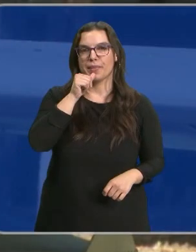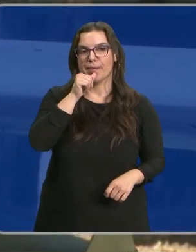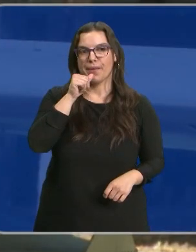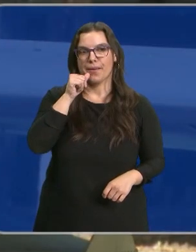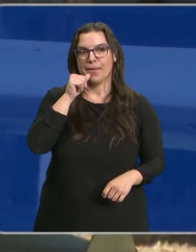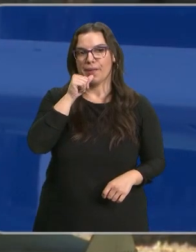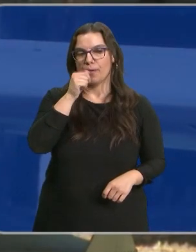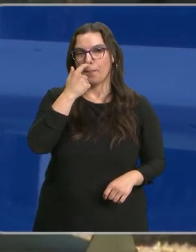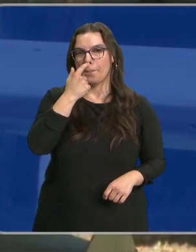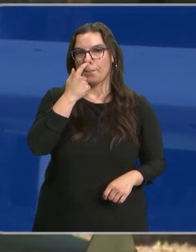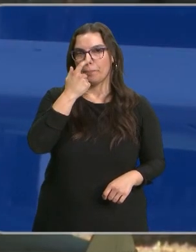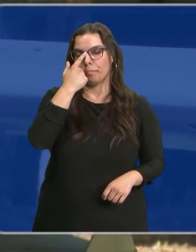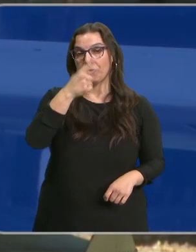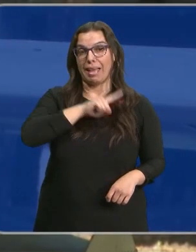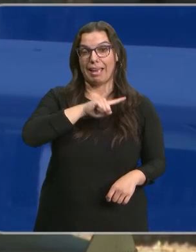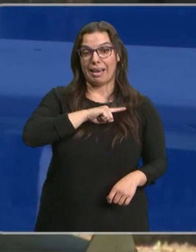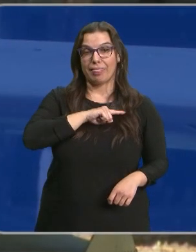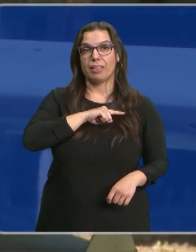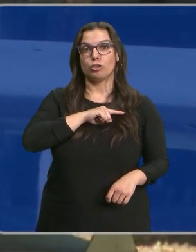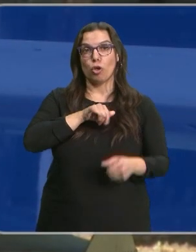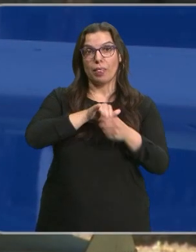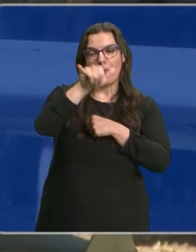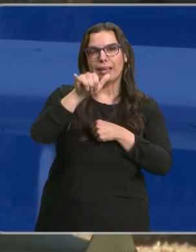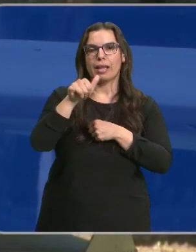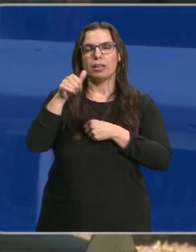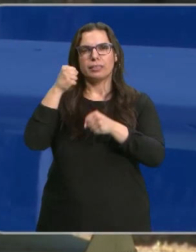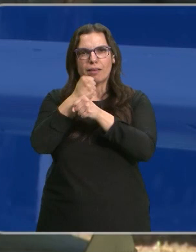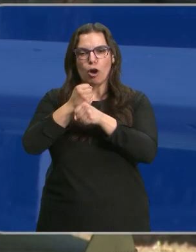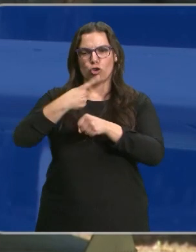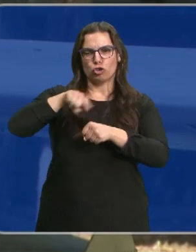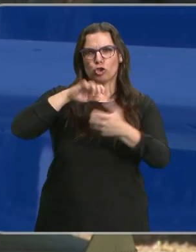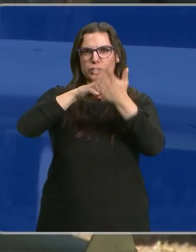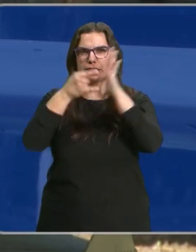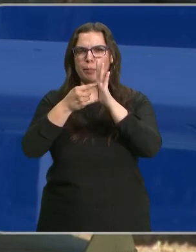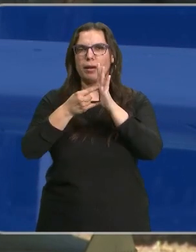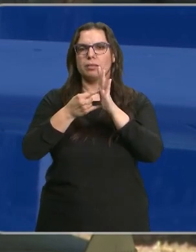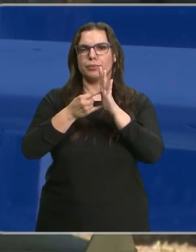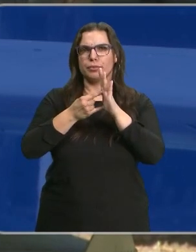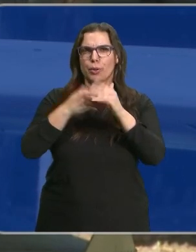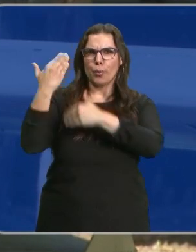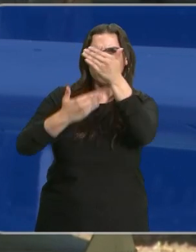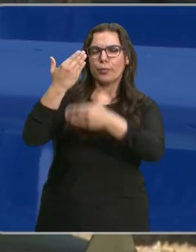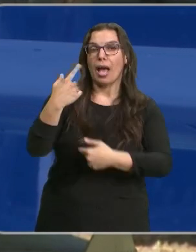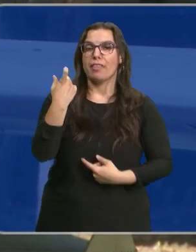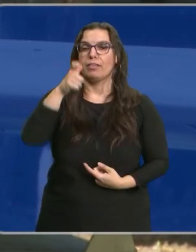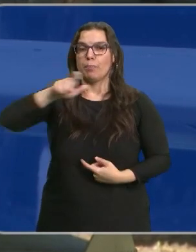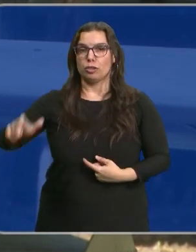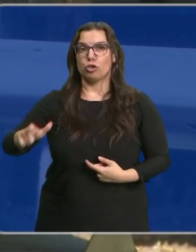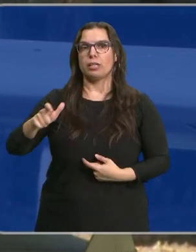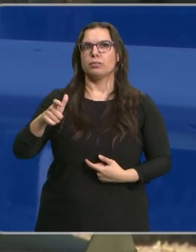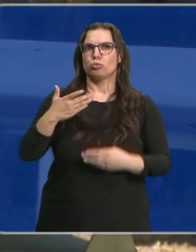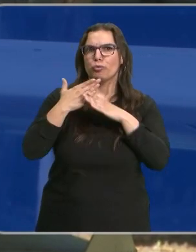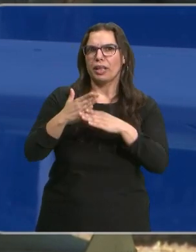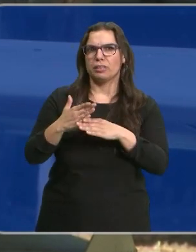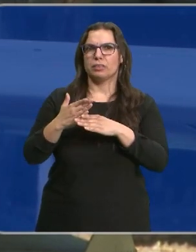Las misiones del Ejército del Aire y del Espacio y los avanzados sistemas que operamos requieren disponer del personal suficiente